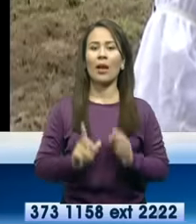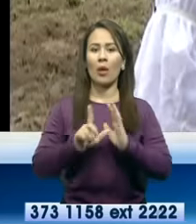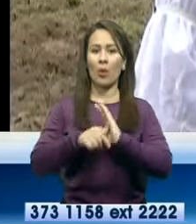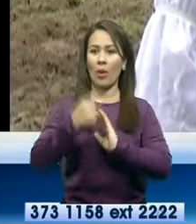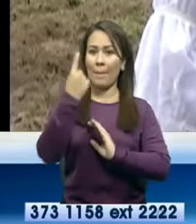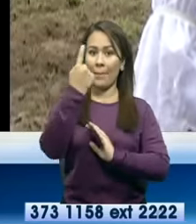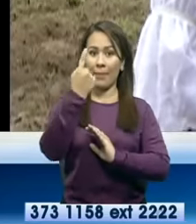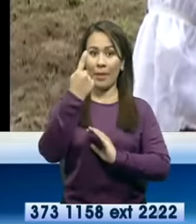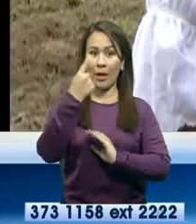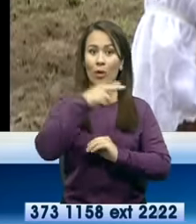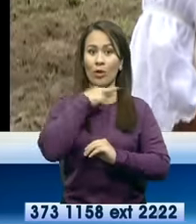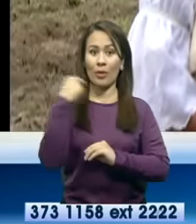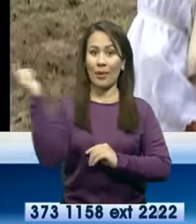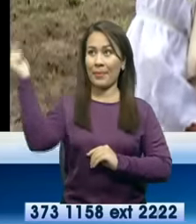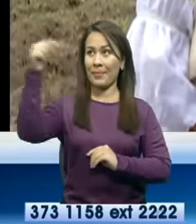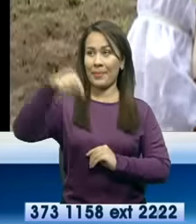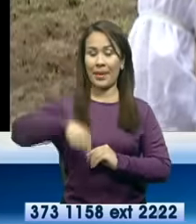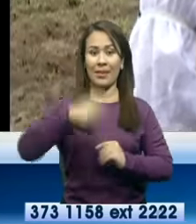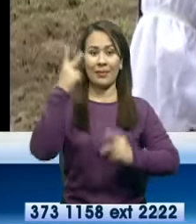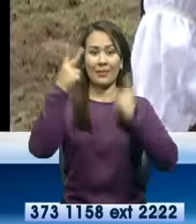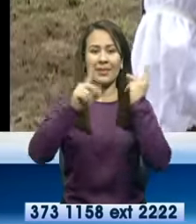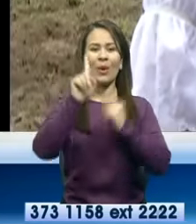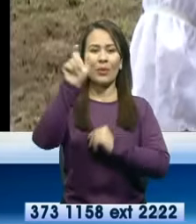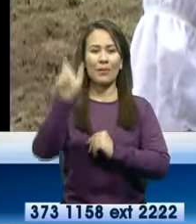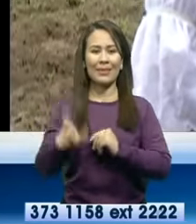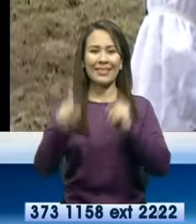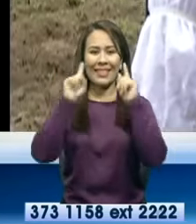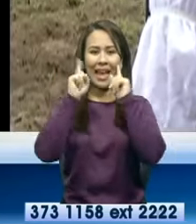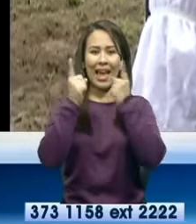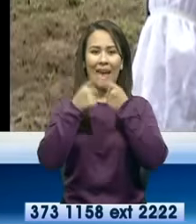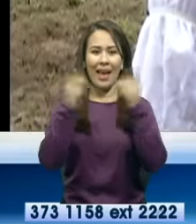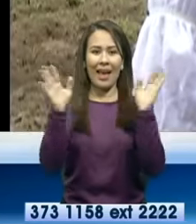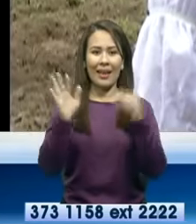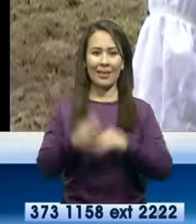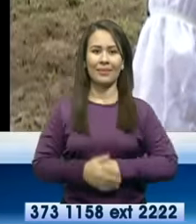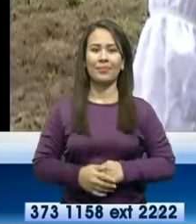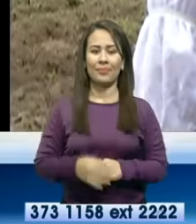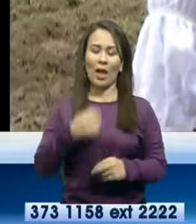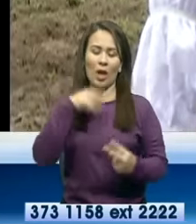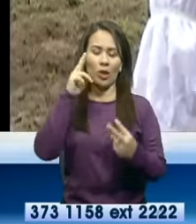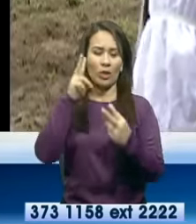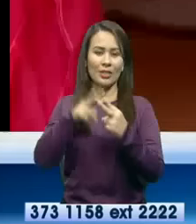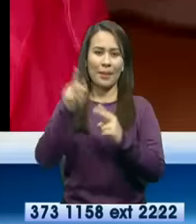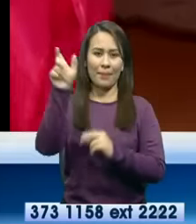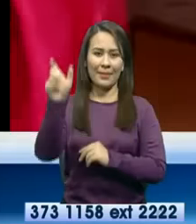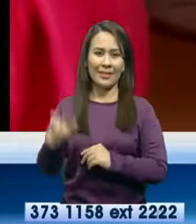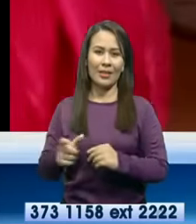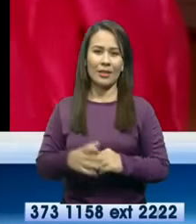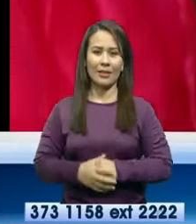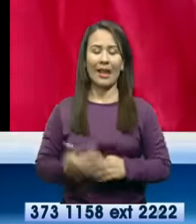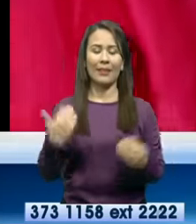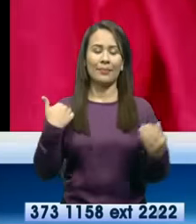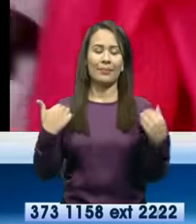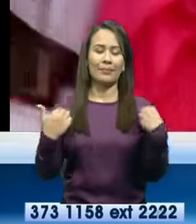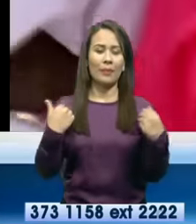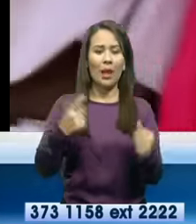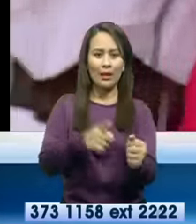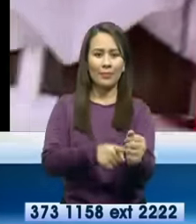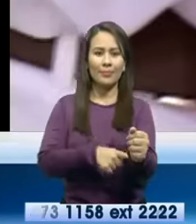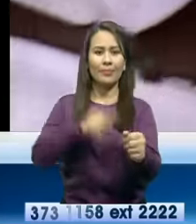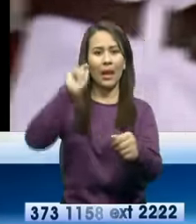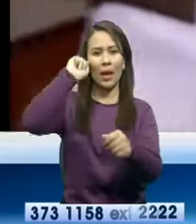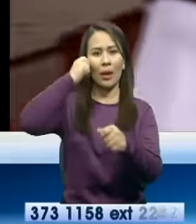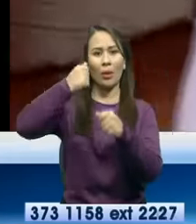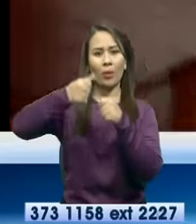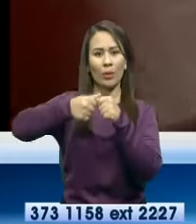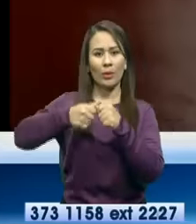el ángel. Entonces, uh-huh, se hace rezar por todos los que ya se fueron, ¿no? O sea, por el papá, la mamá, o los que ya no están